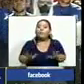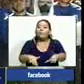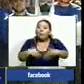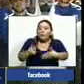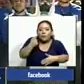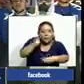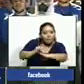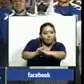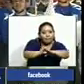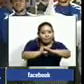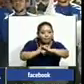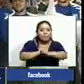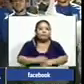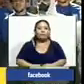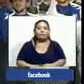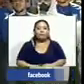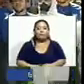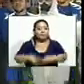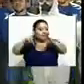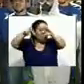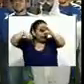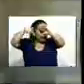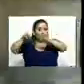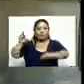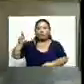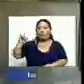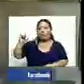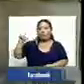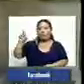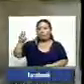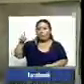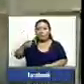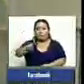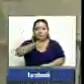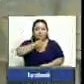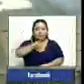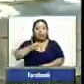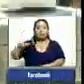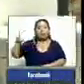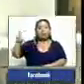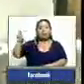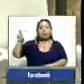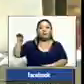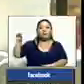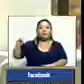el impacto. Con imágenes de Ricardo Tobar, un reporte de Luis Alberto López.